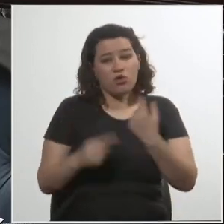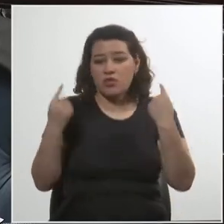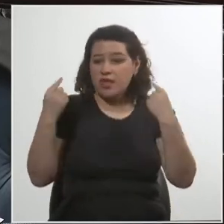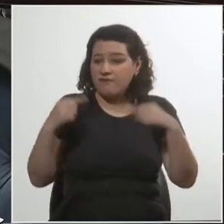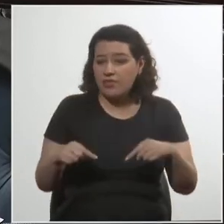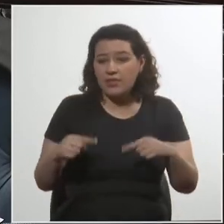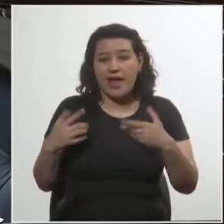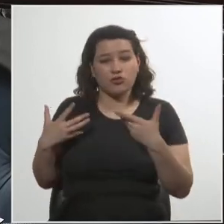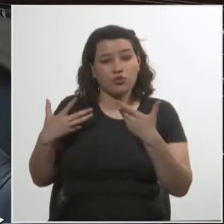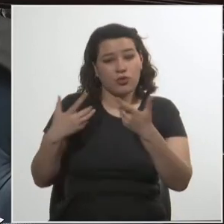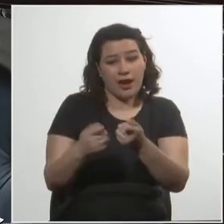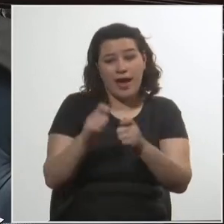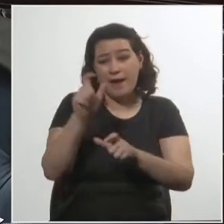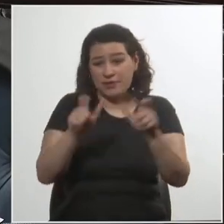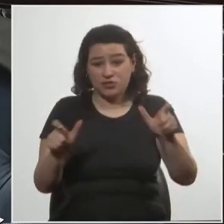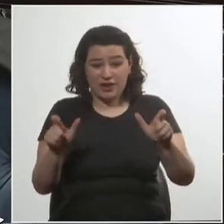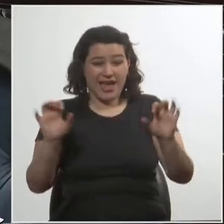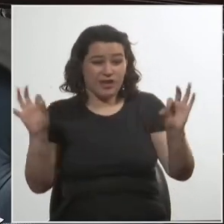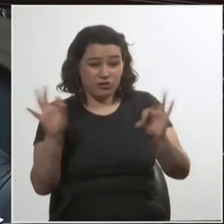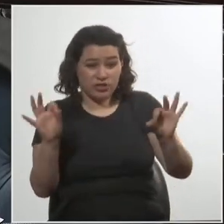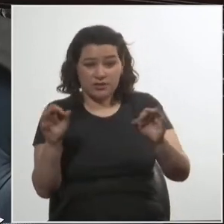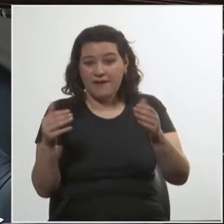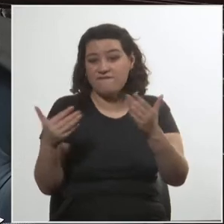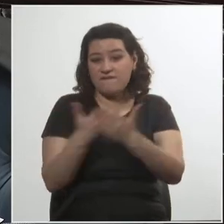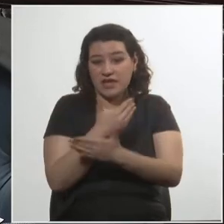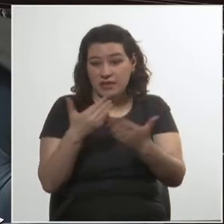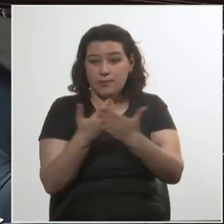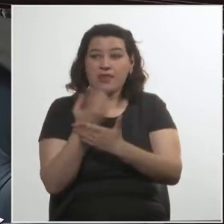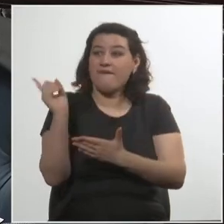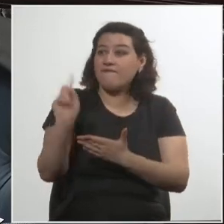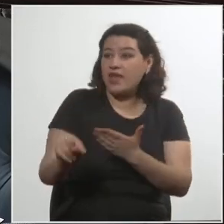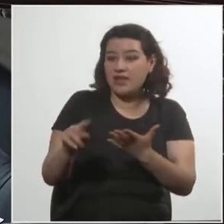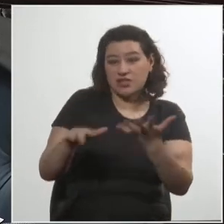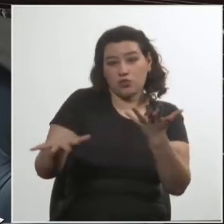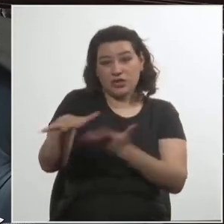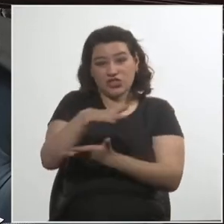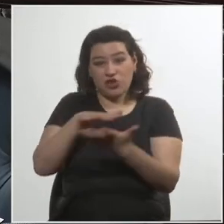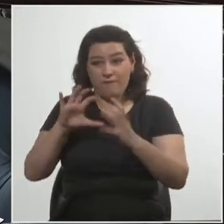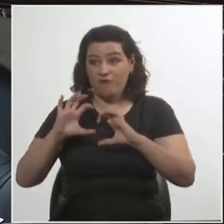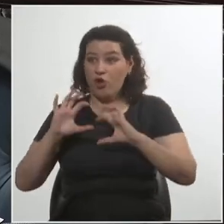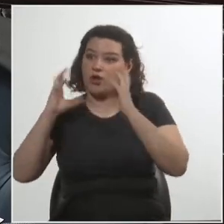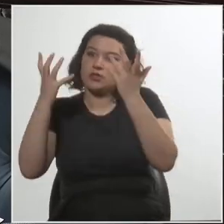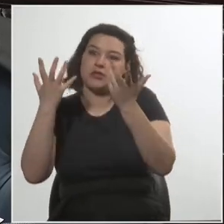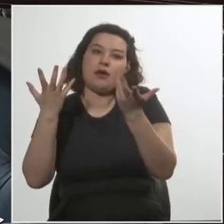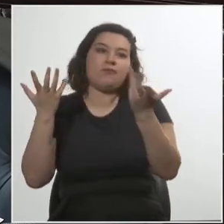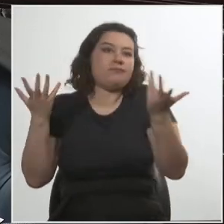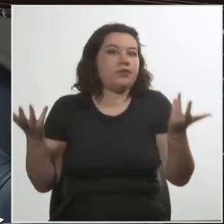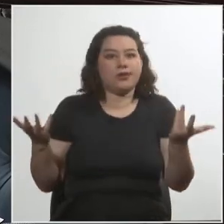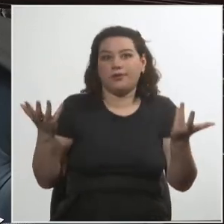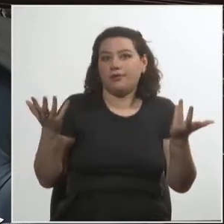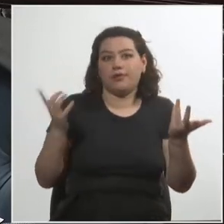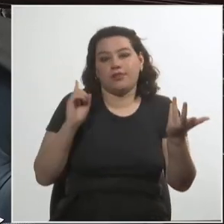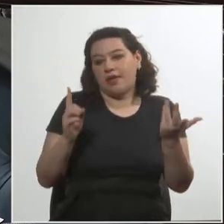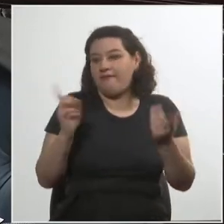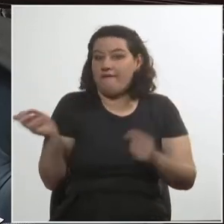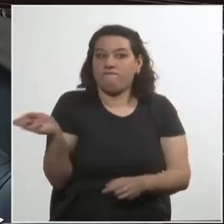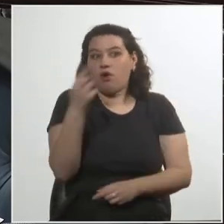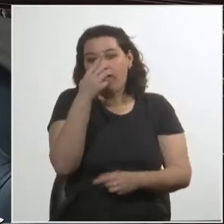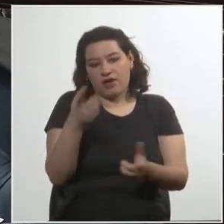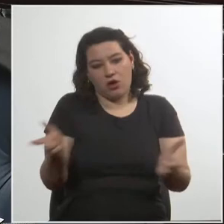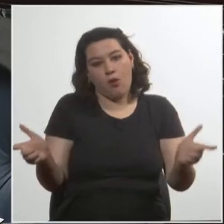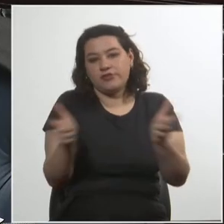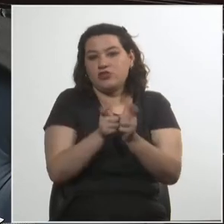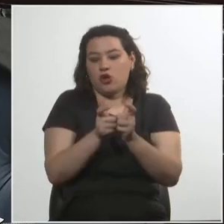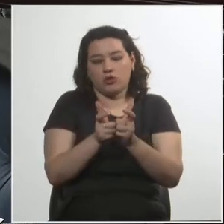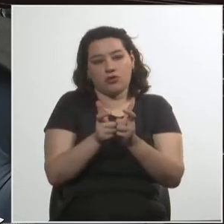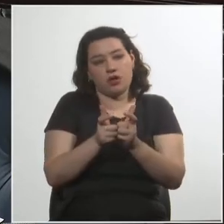víctimas inocentes de hechos de violencia Bueno entonces esto tiene que volver a comisión